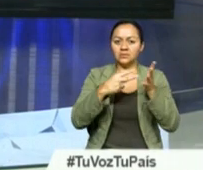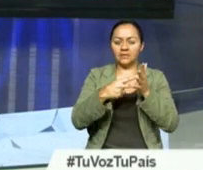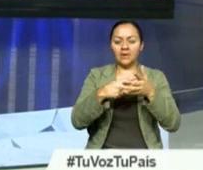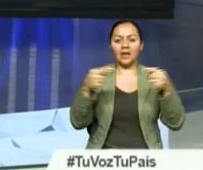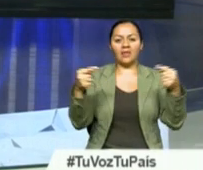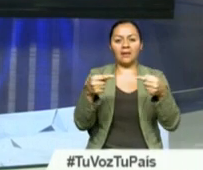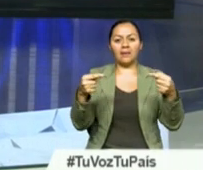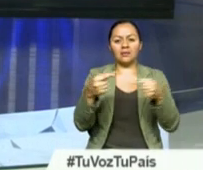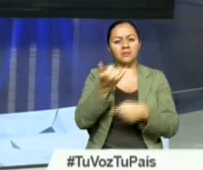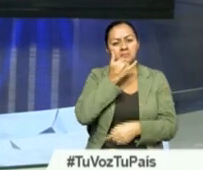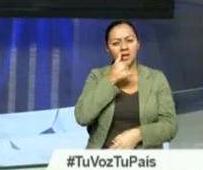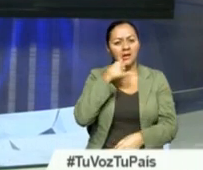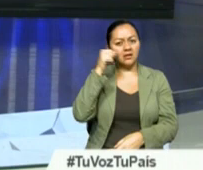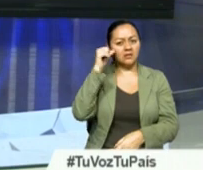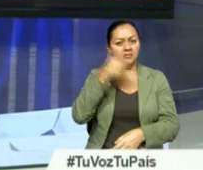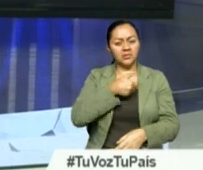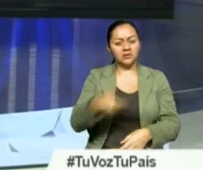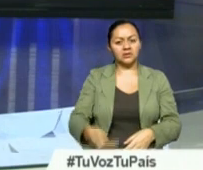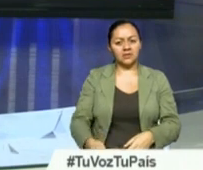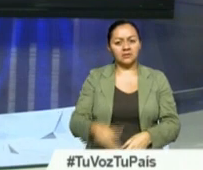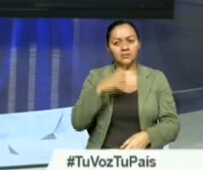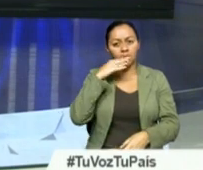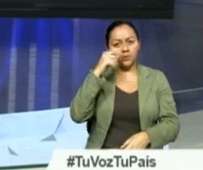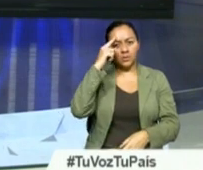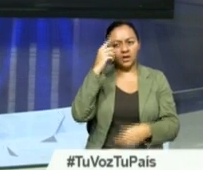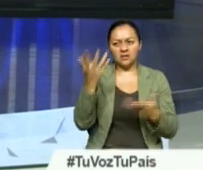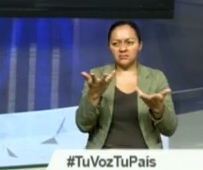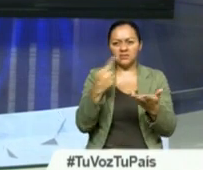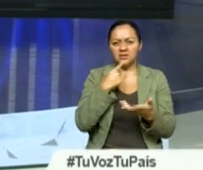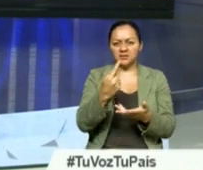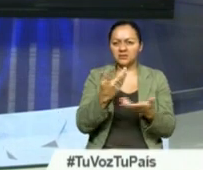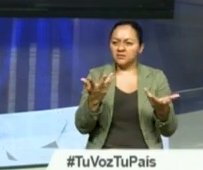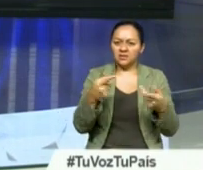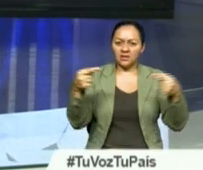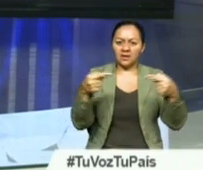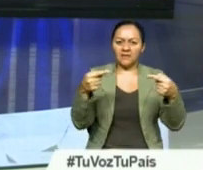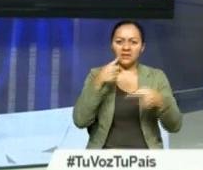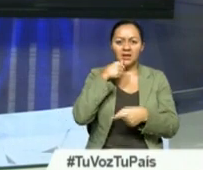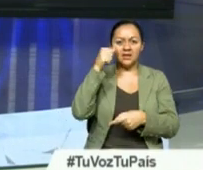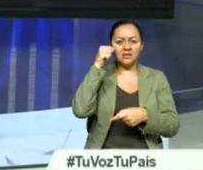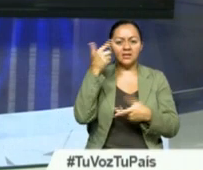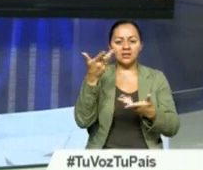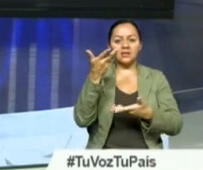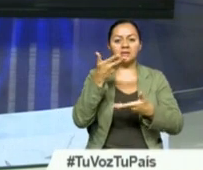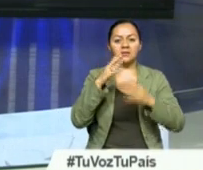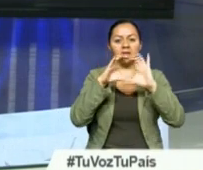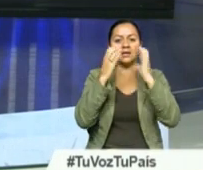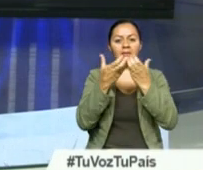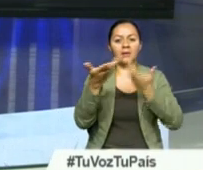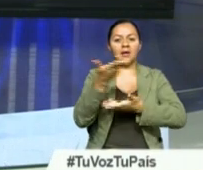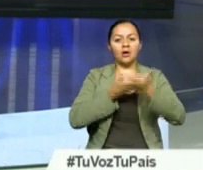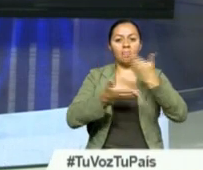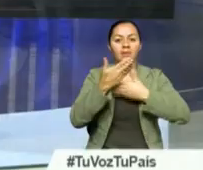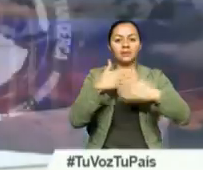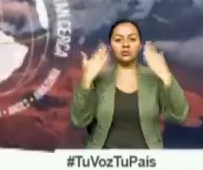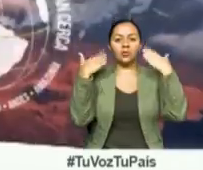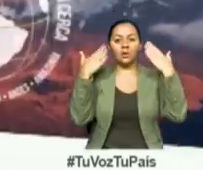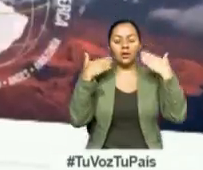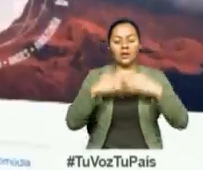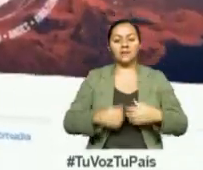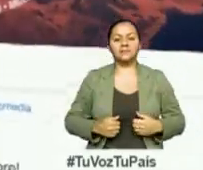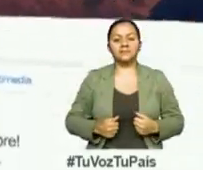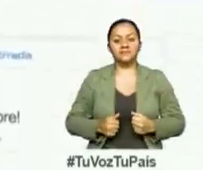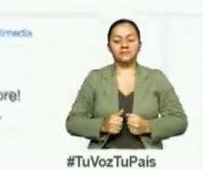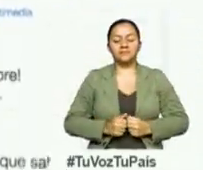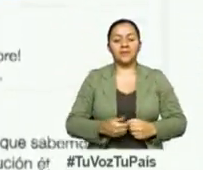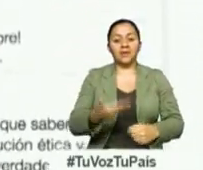fue lo que expresó el presidente Rafael Correa al referirse al debate presidencial organizado por la Cámara de Comercio de Guayaquil. El